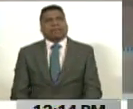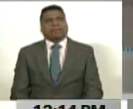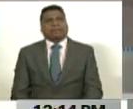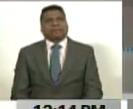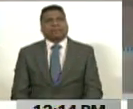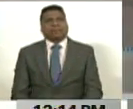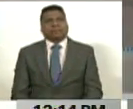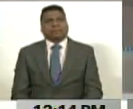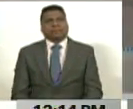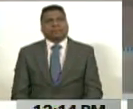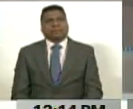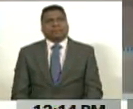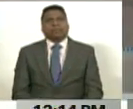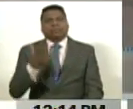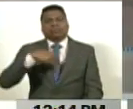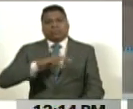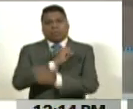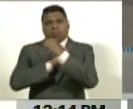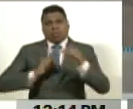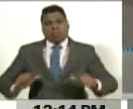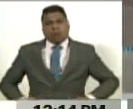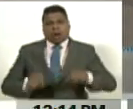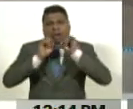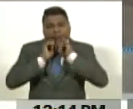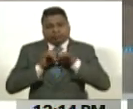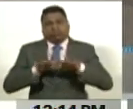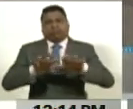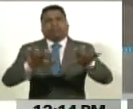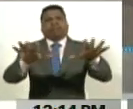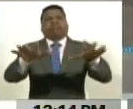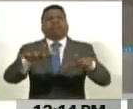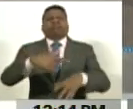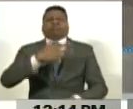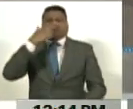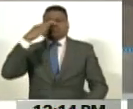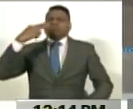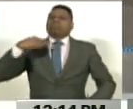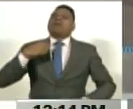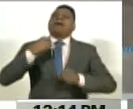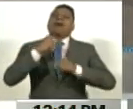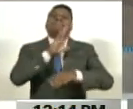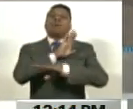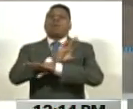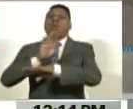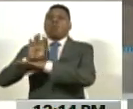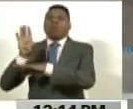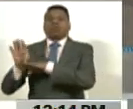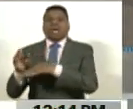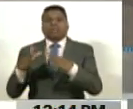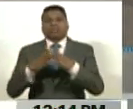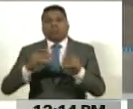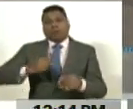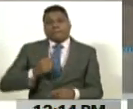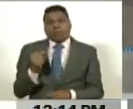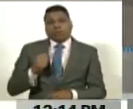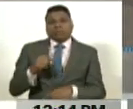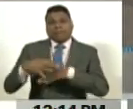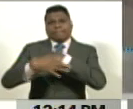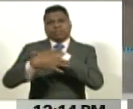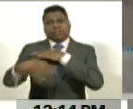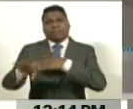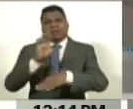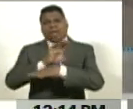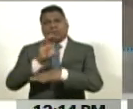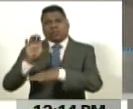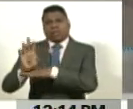nuestra Guardia Nacional Bolivariana se ha desplegado de manera heroica, en conjunto también con estos dignos policías municipales, quienes han protegido